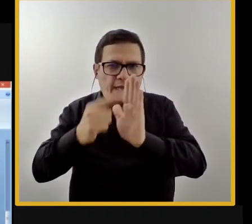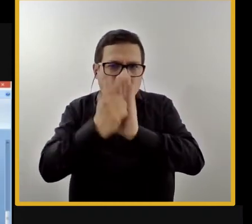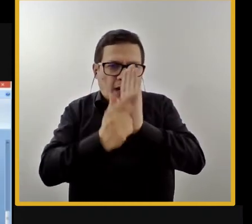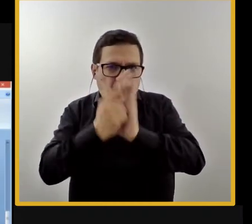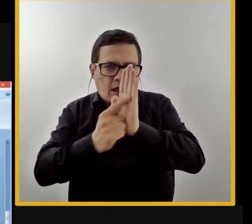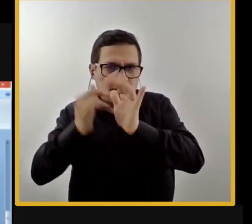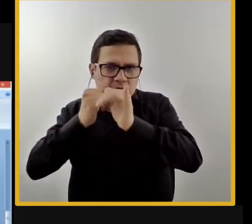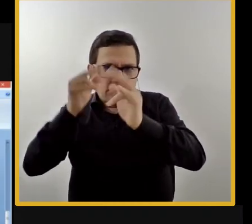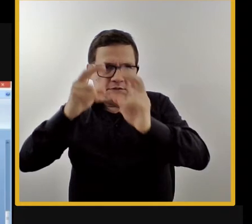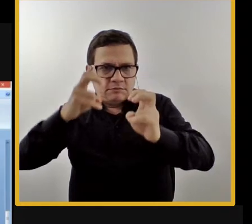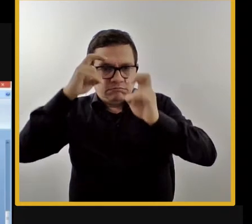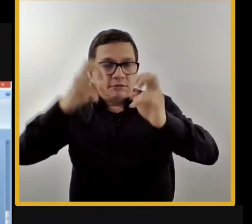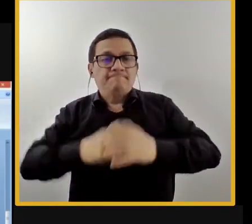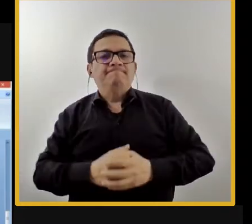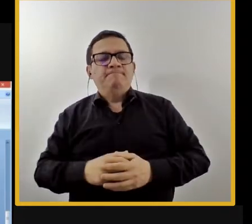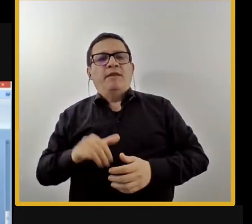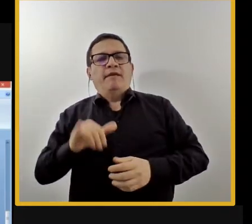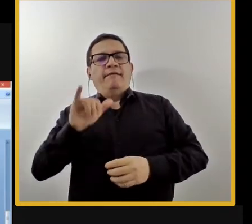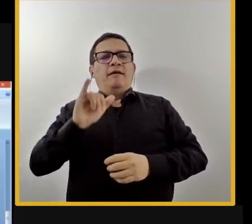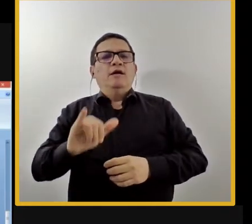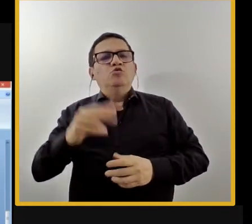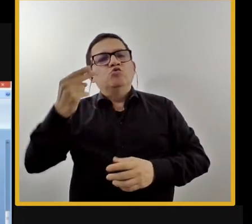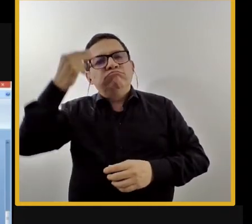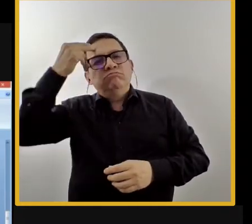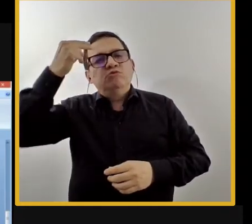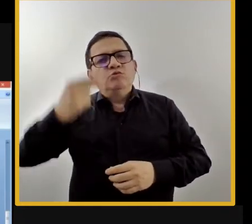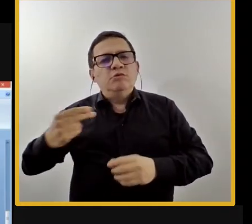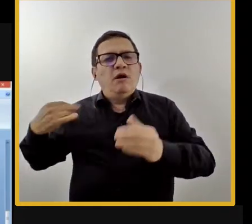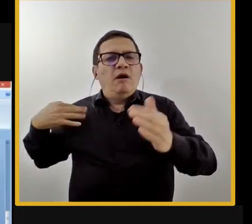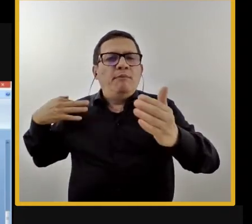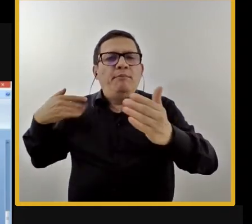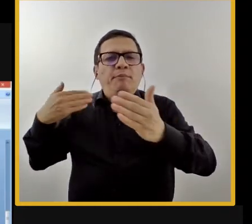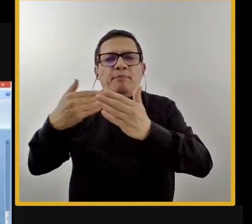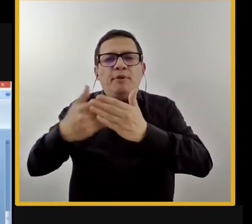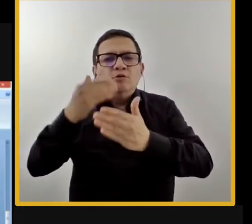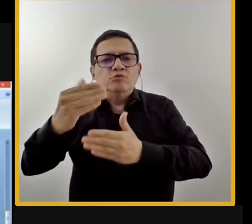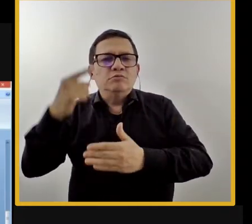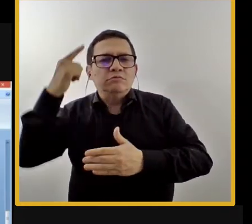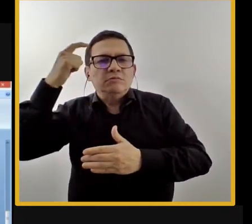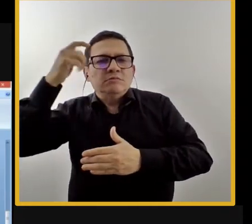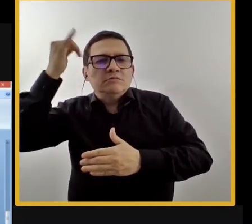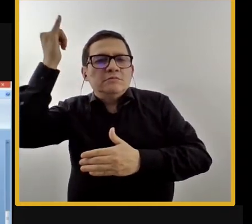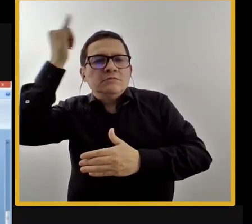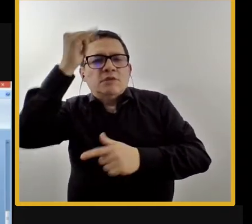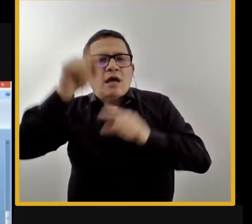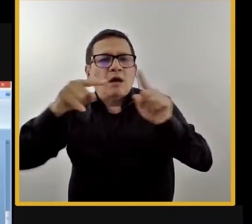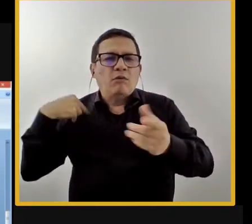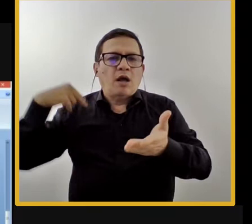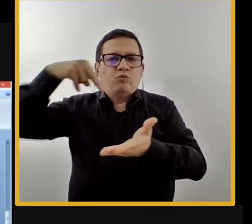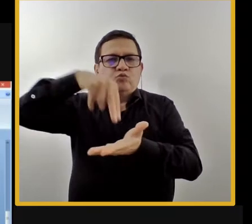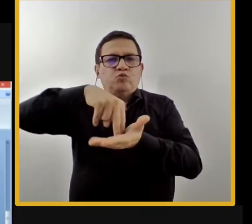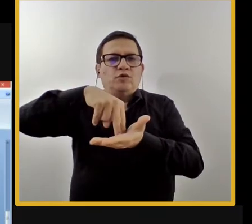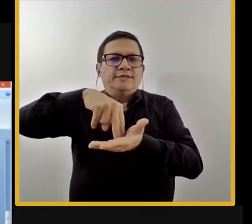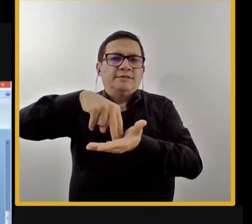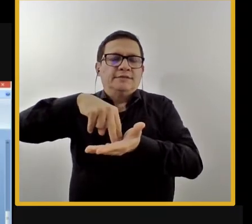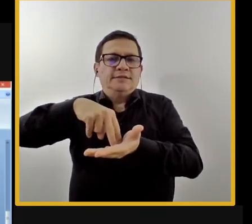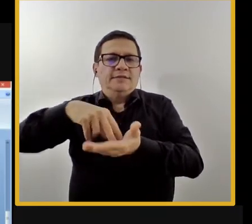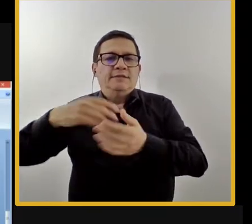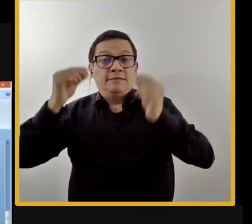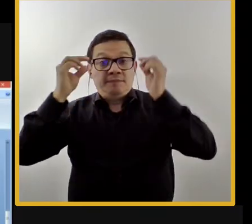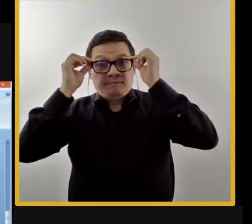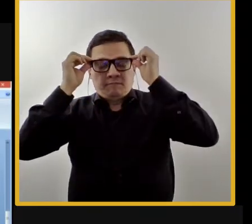Encontramos allí entonces el desarrollo histórico de la epistemología, algunos autores y corrientes contemporáneas. En un